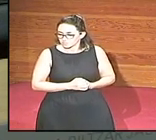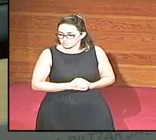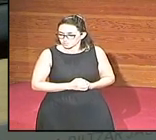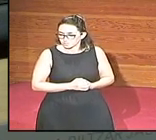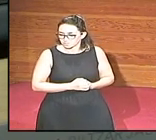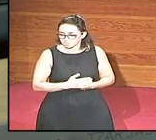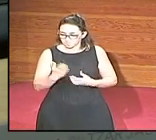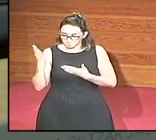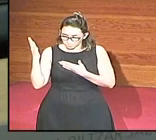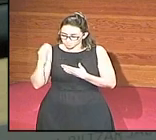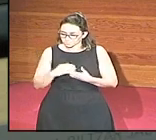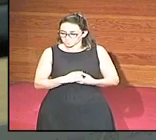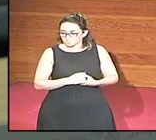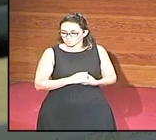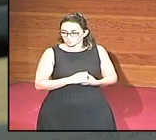Lo que veis es